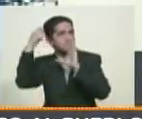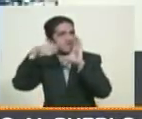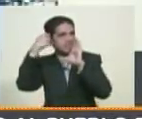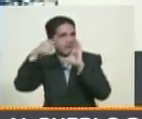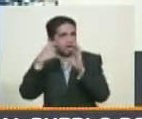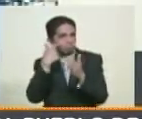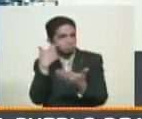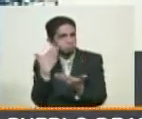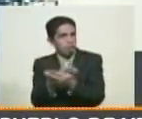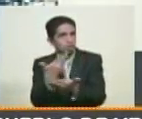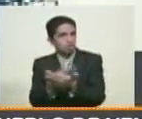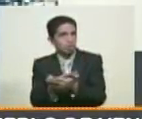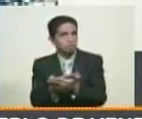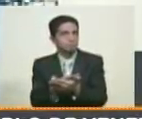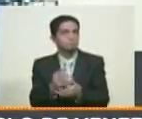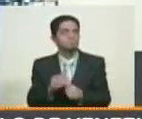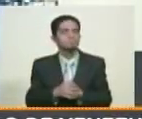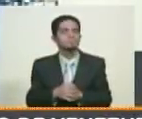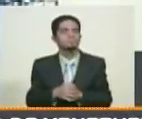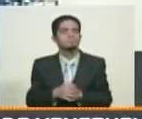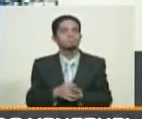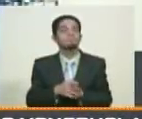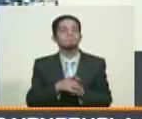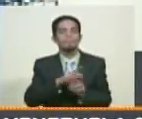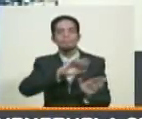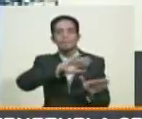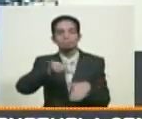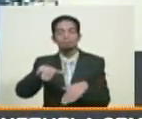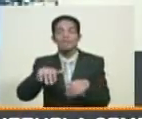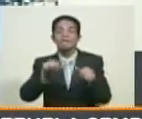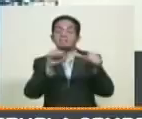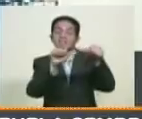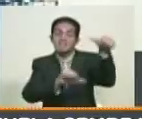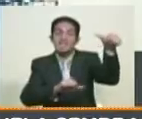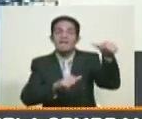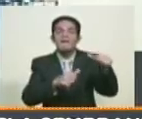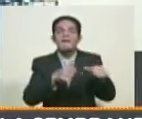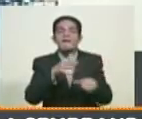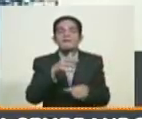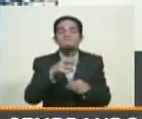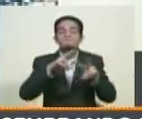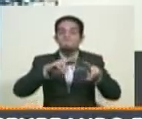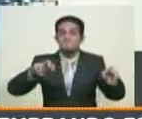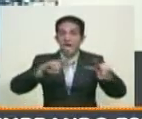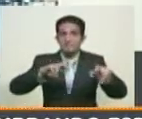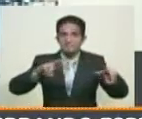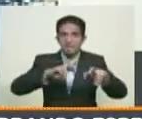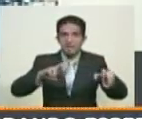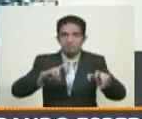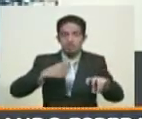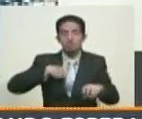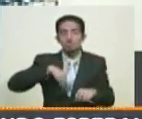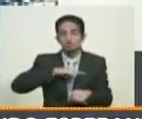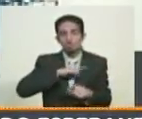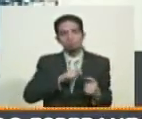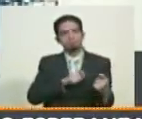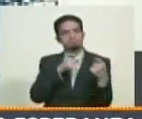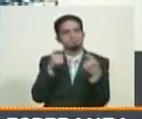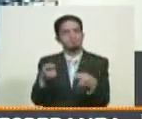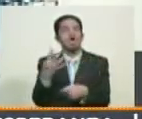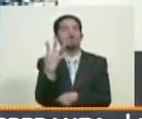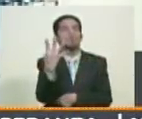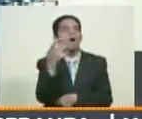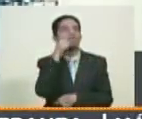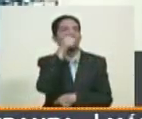evidencias. Los detalles de la investigación que pudiera decir son los siguientes. Nosotros hemos comisionado 4 fiscales,